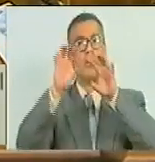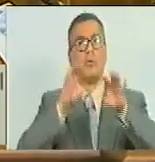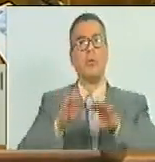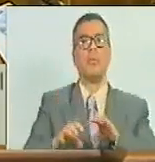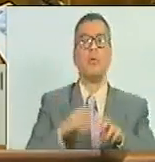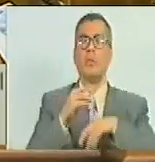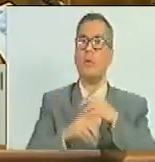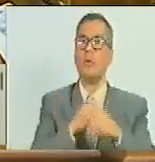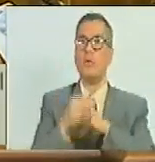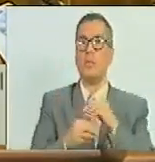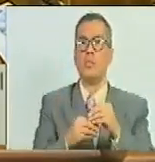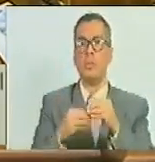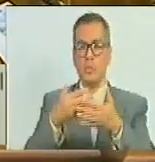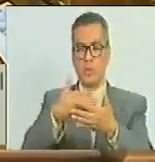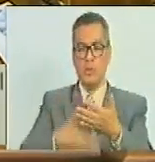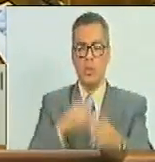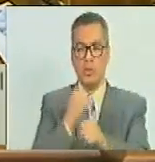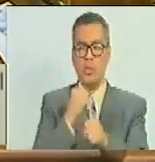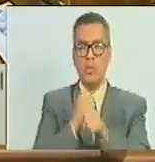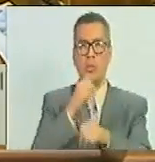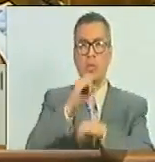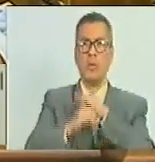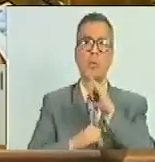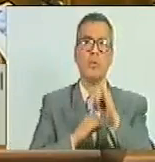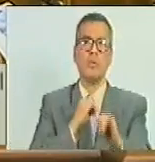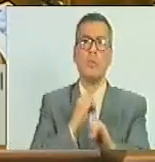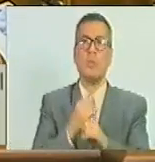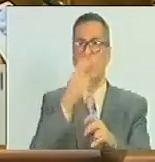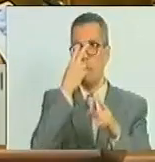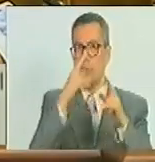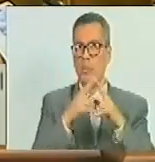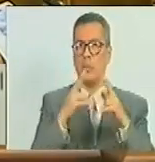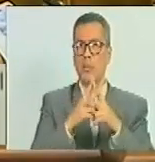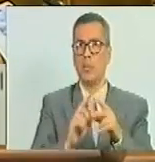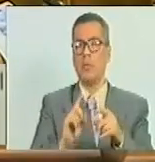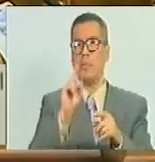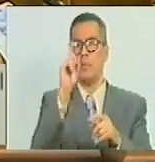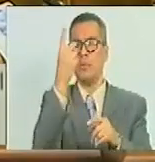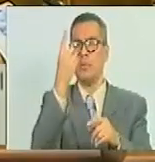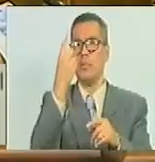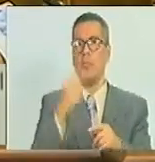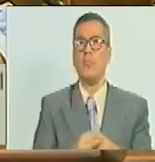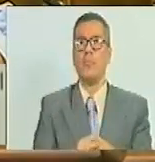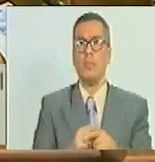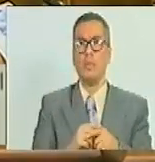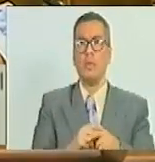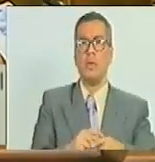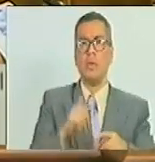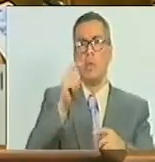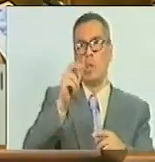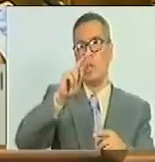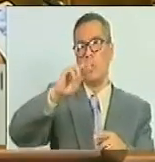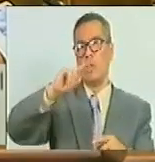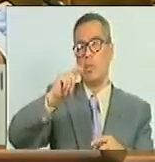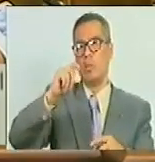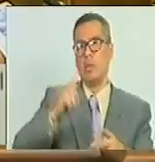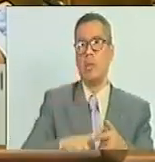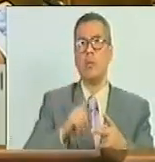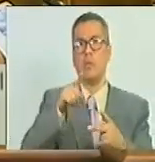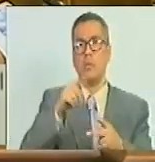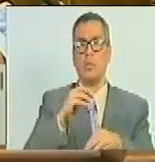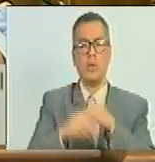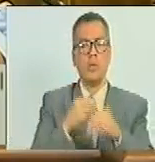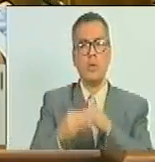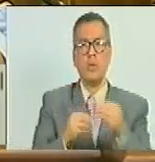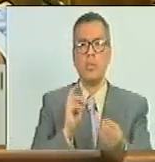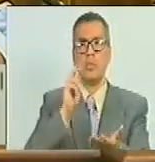en cumplimiento de la agenda de trabajo internacional, visitando principalmente la República de Turquía, donde